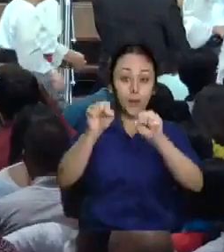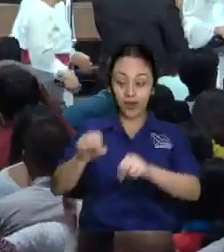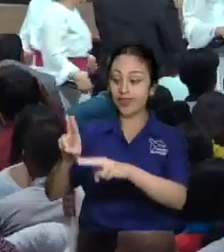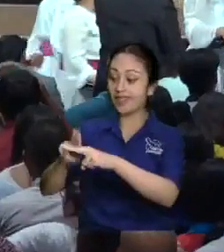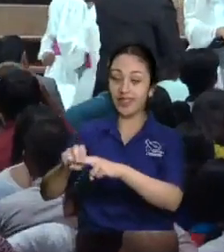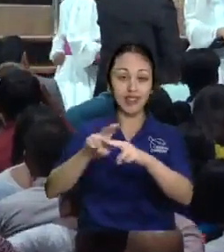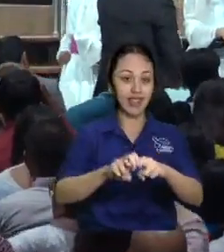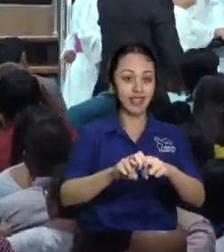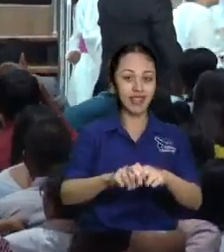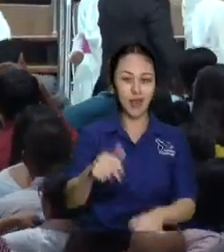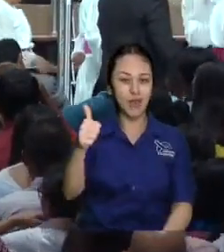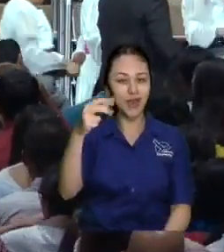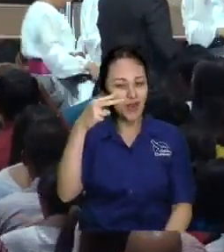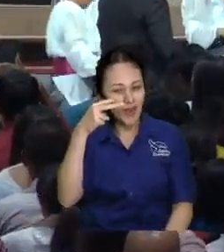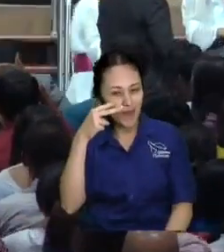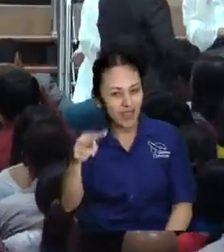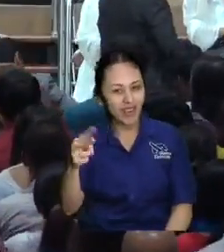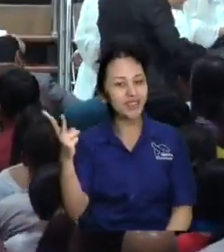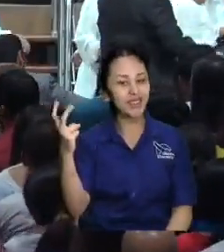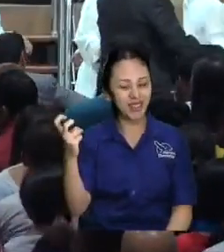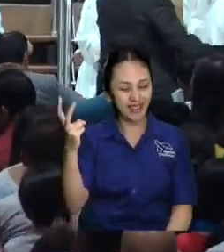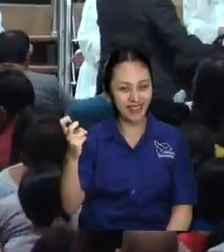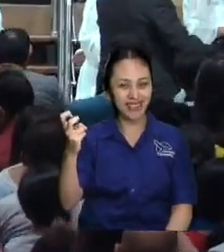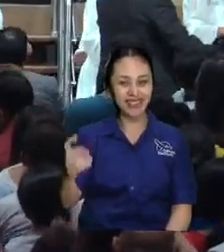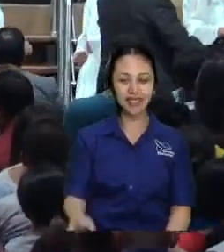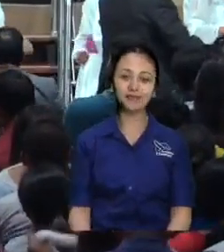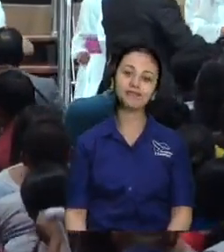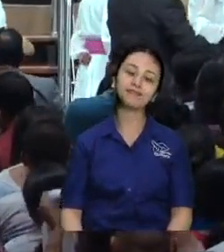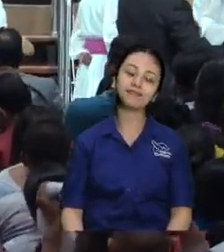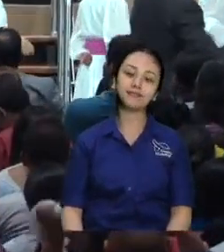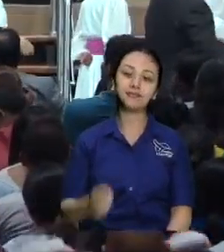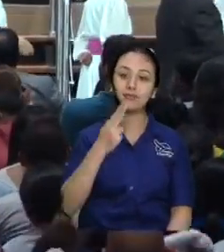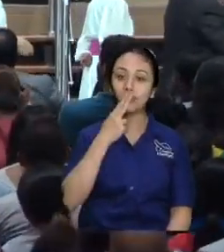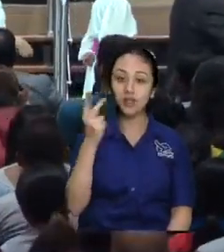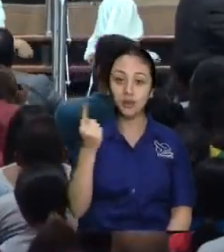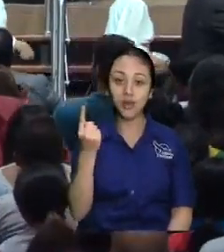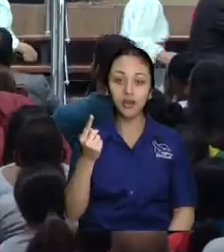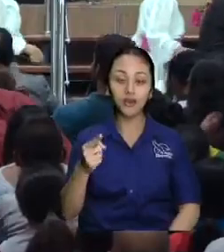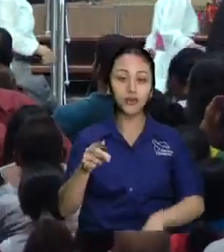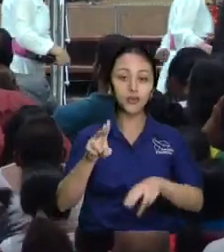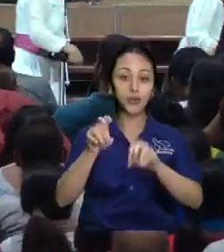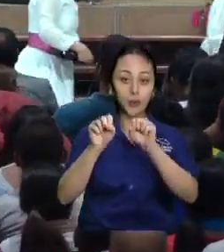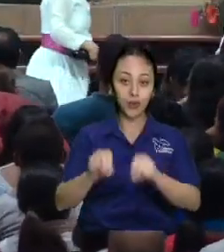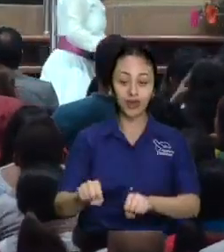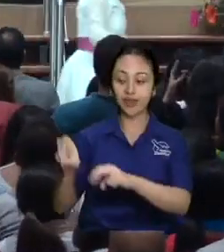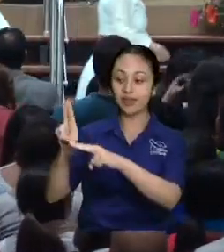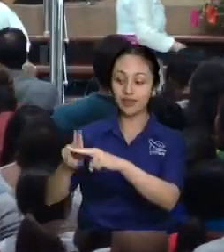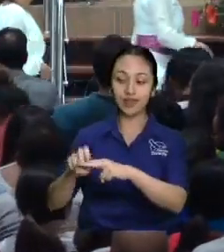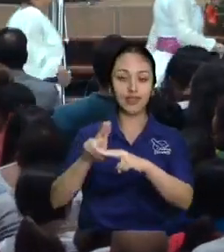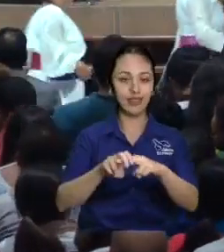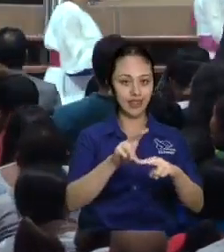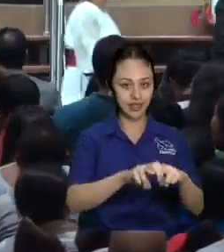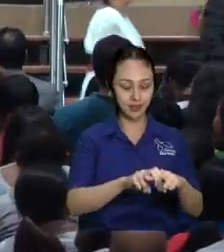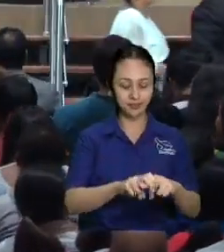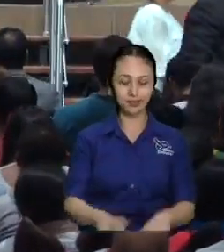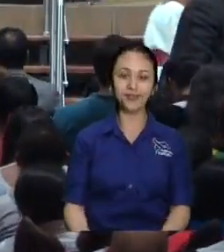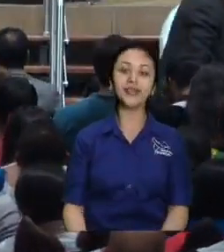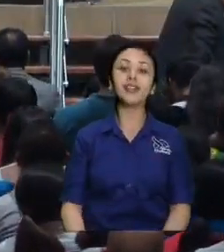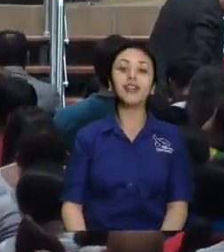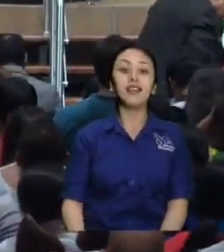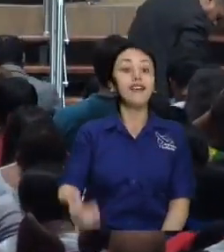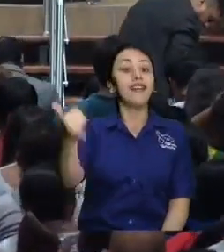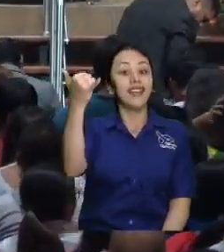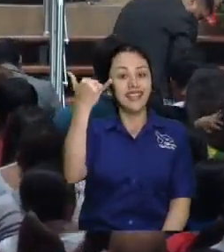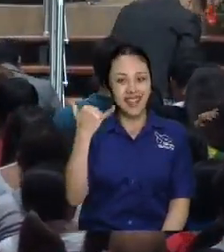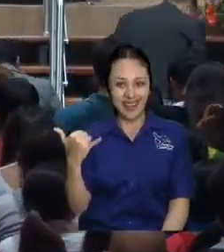Qué bueno vernos nuevamente. Mis hermanos de la alabanza pueden descender. Ya estamos